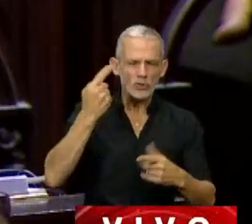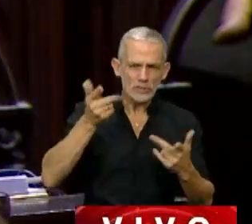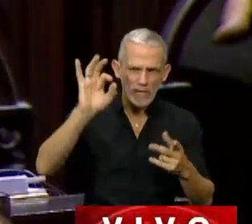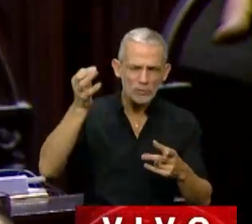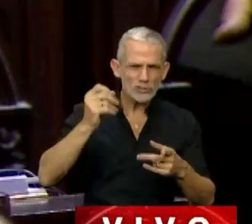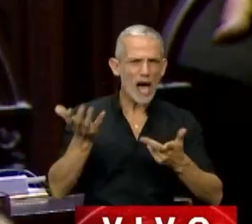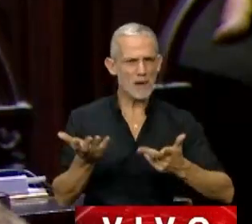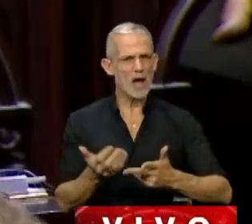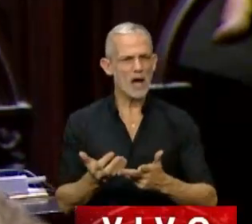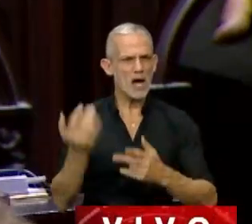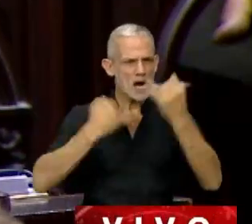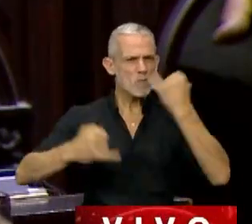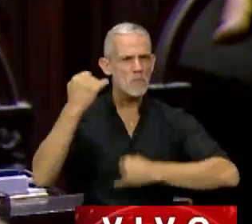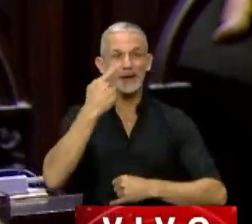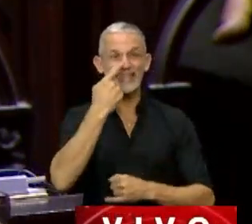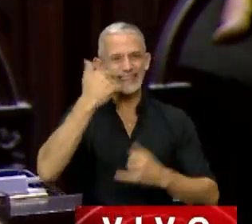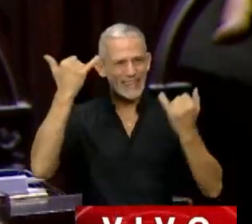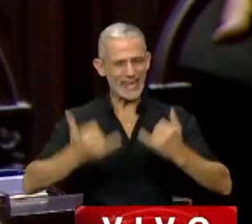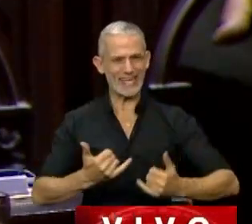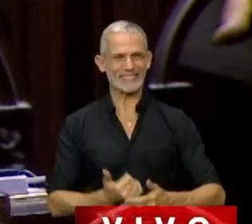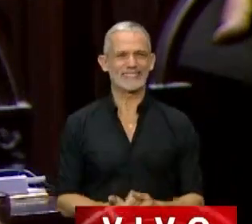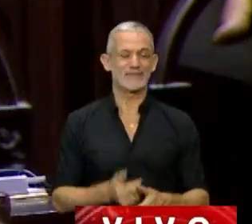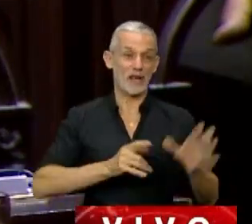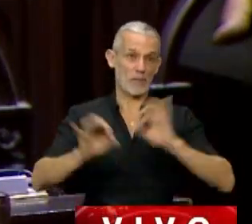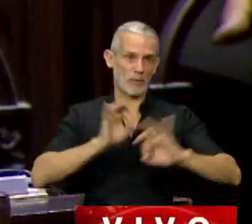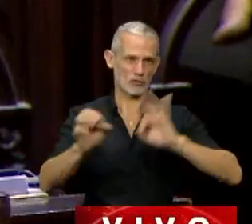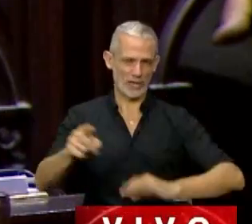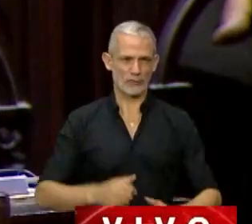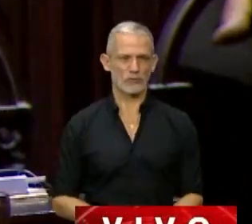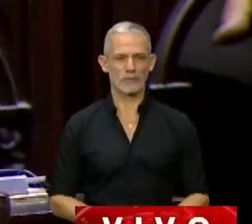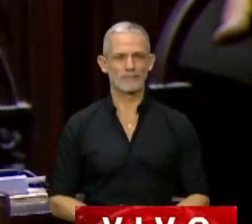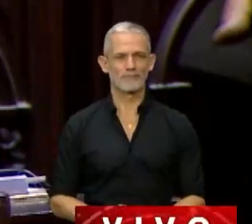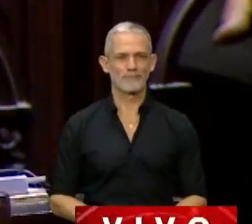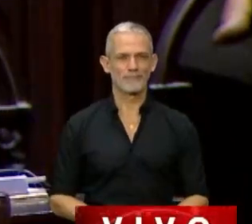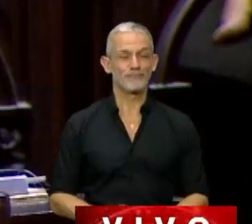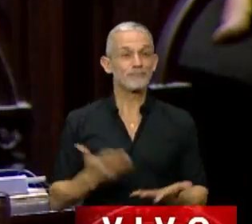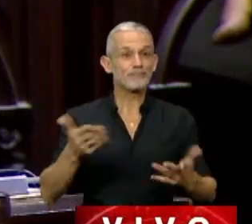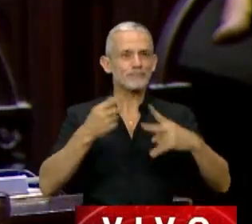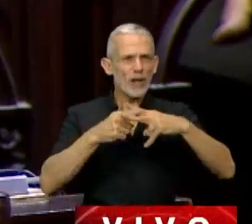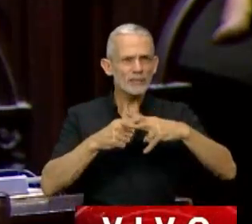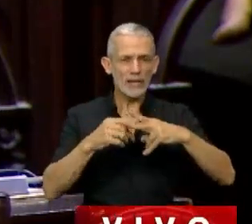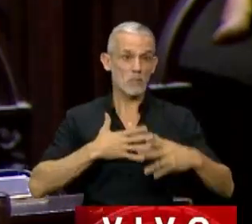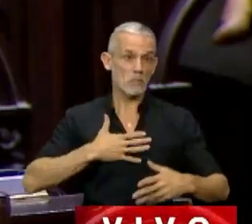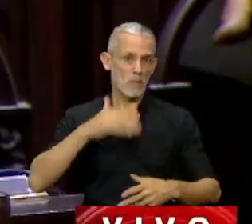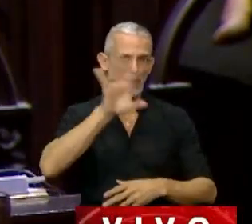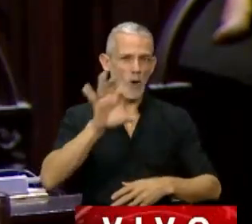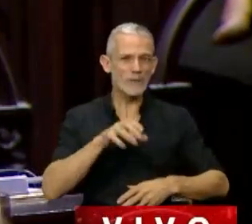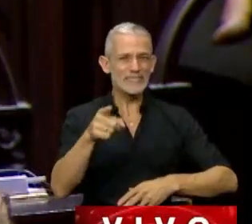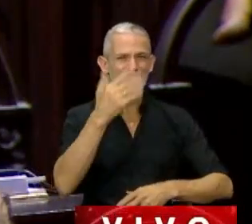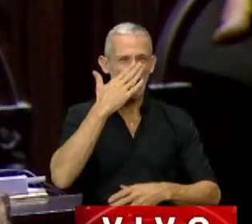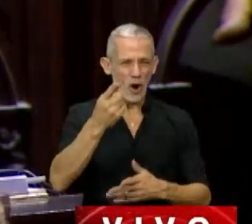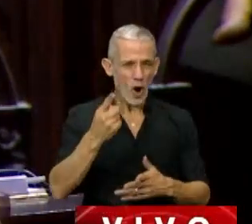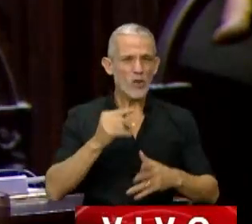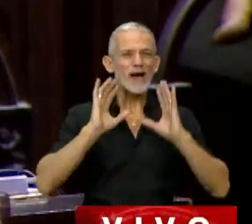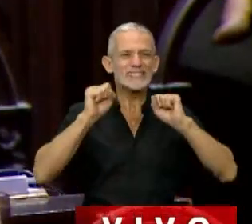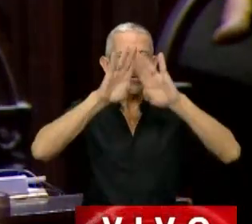su saber y su interés en este proyecto. A los técnicos de mi provincia, a la Secretaría